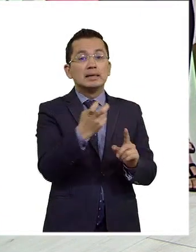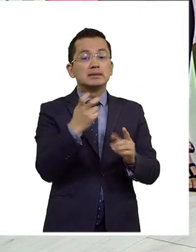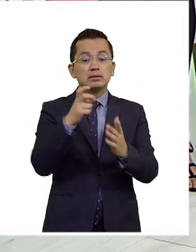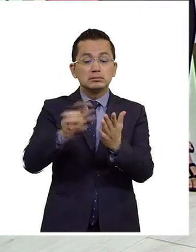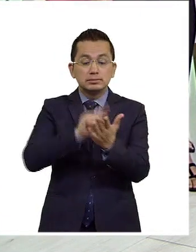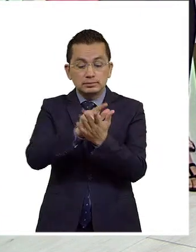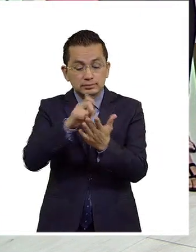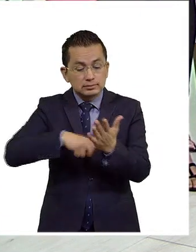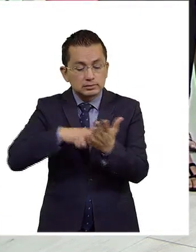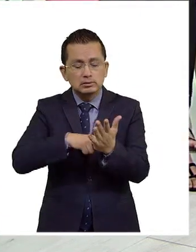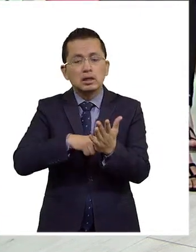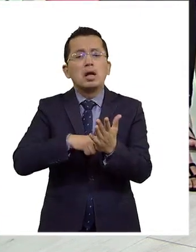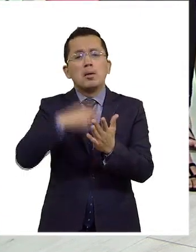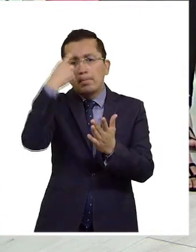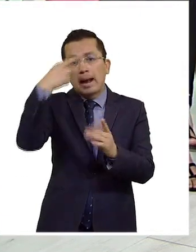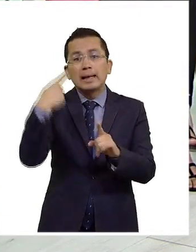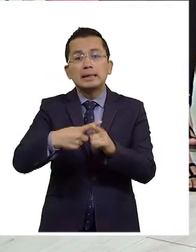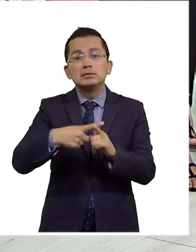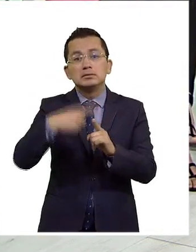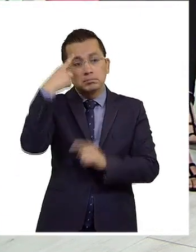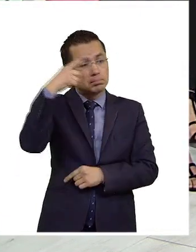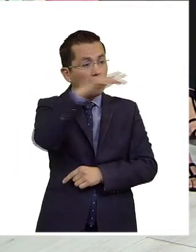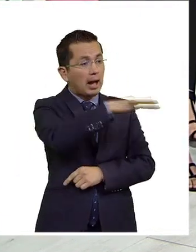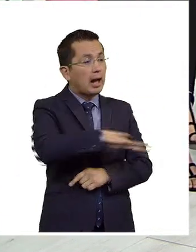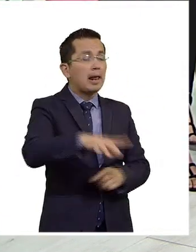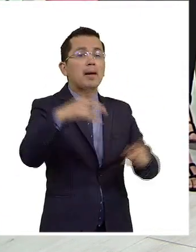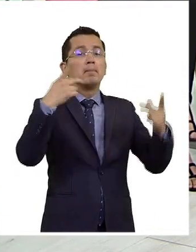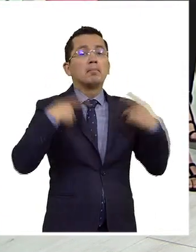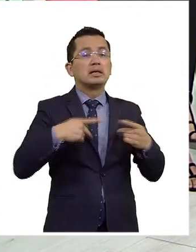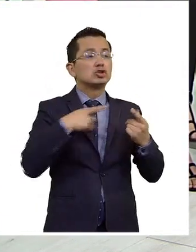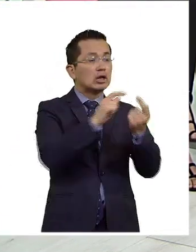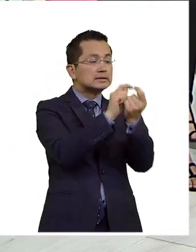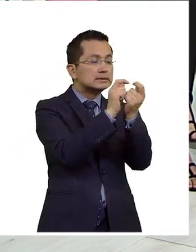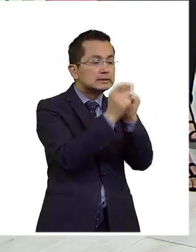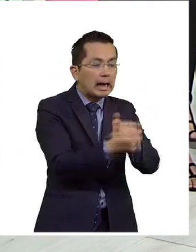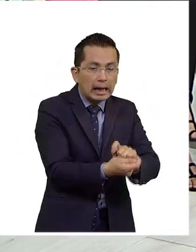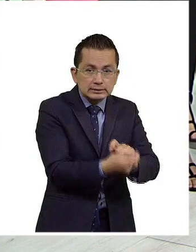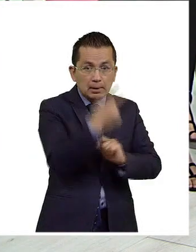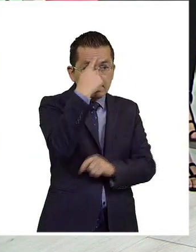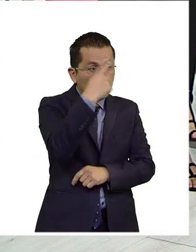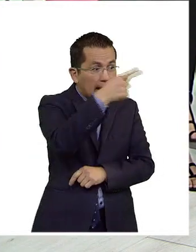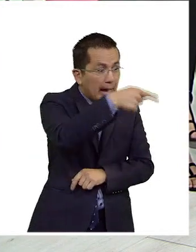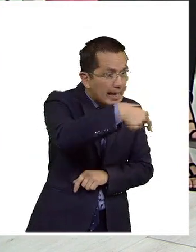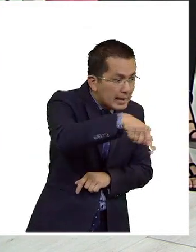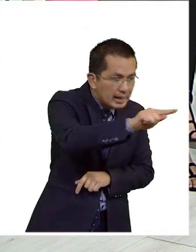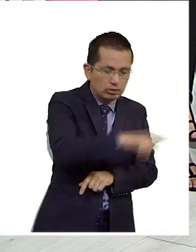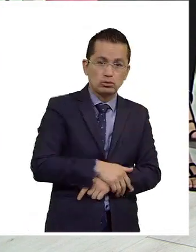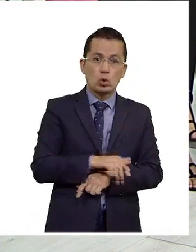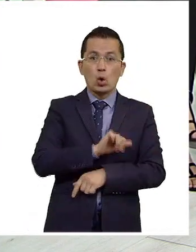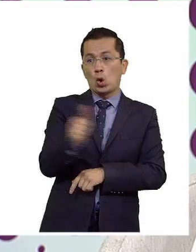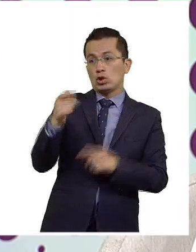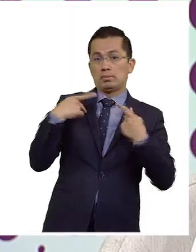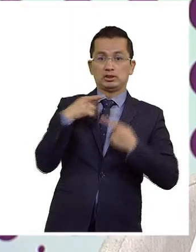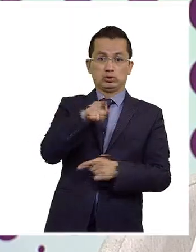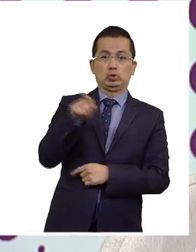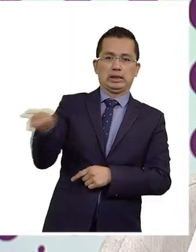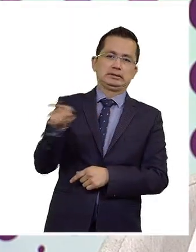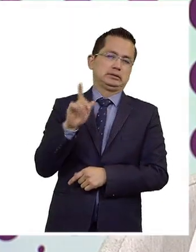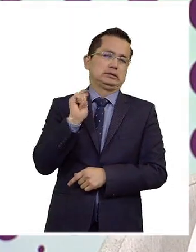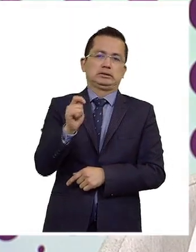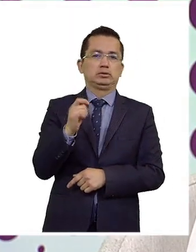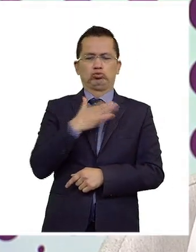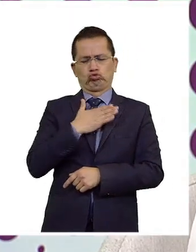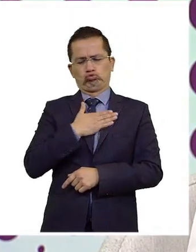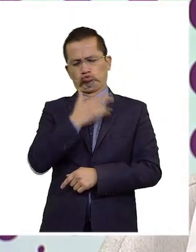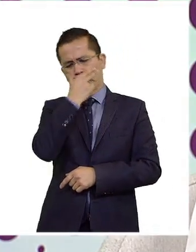las personas no trans. O sea, nadie cis, nadie no trans va a llegar a decir, no sé si haya, yo no puedo asegurar que nunca va a suceder,